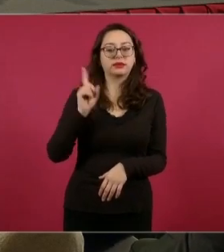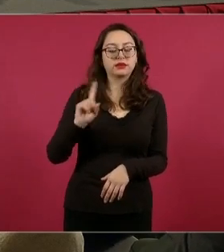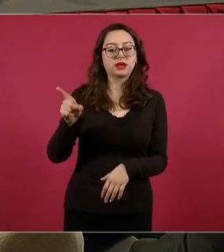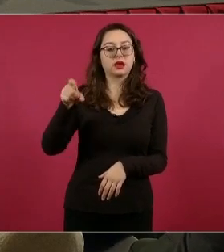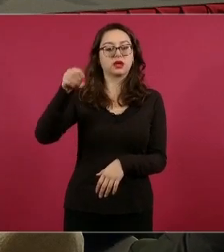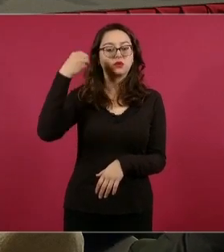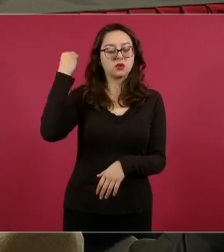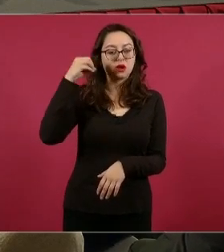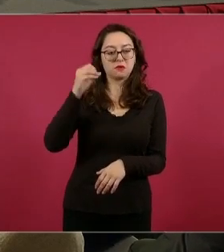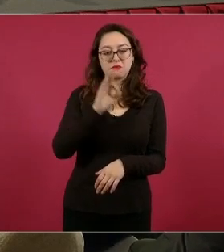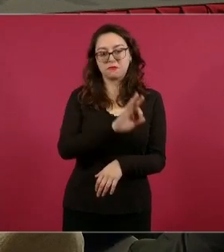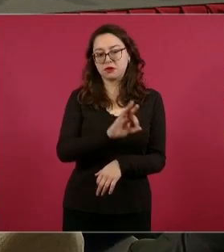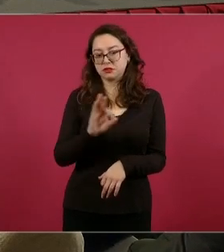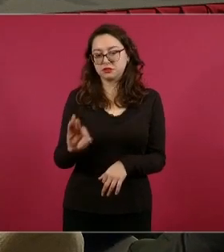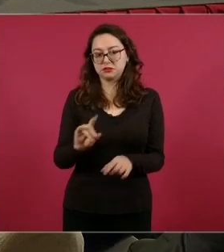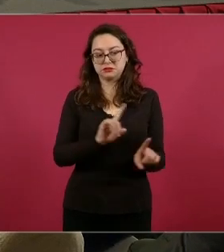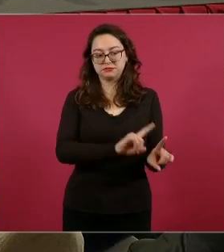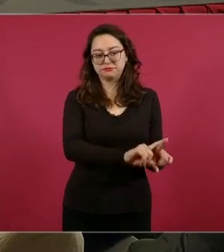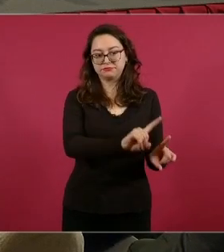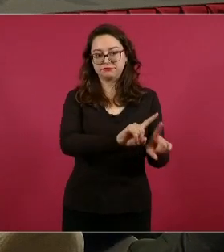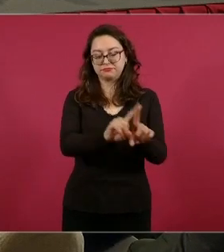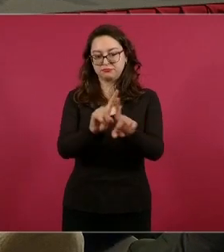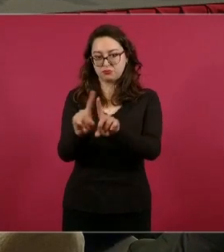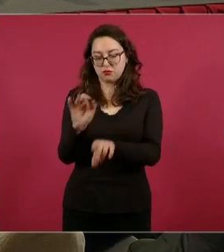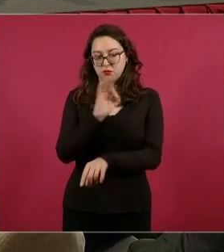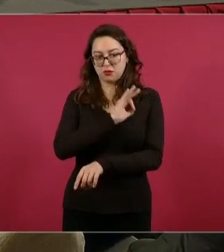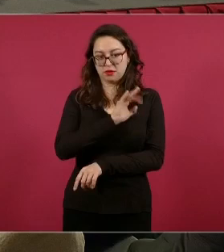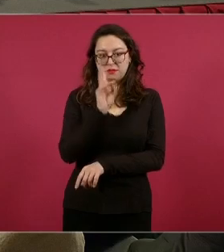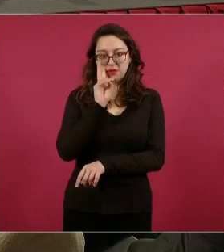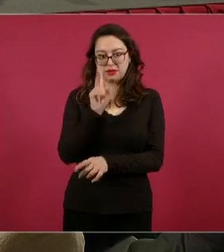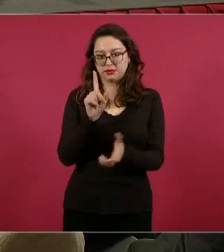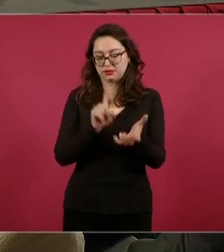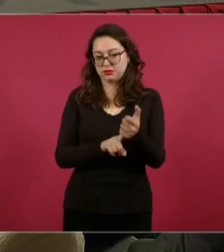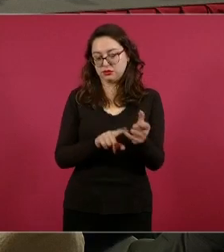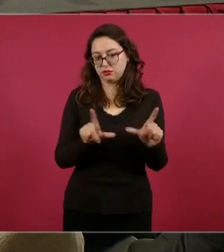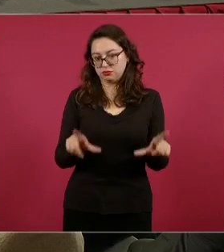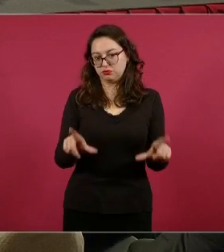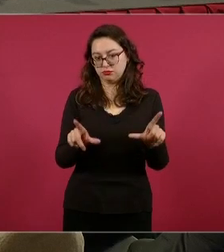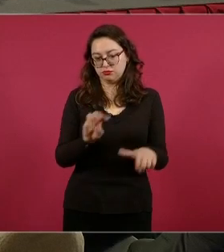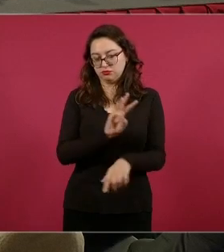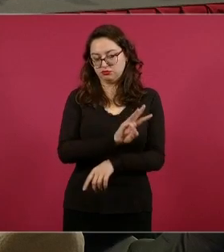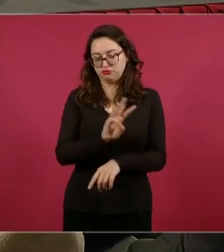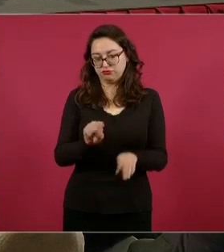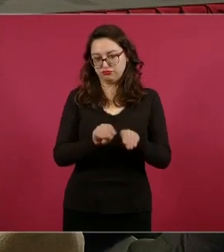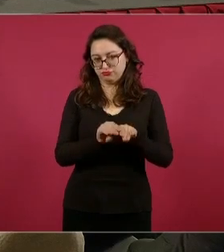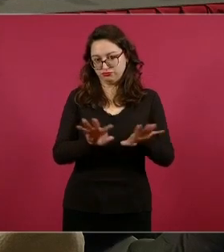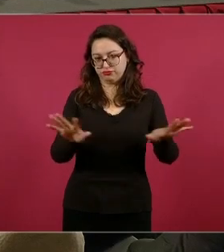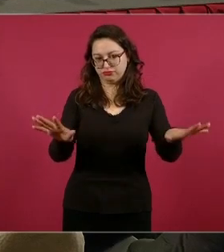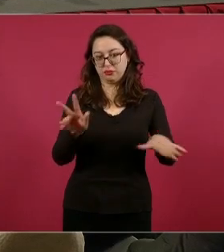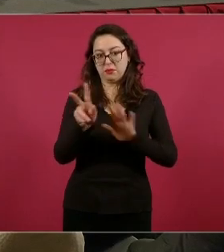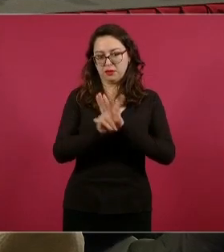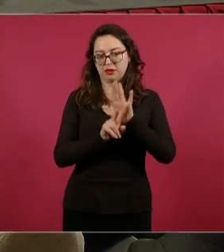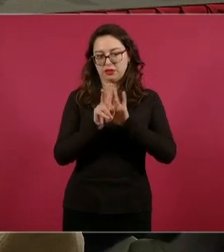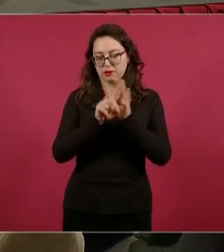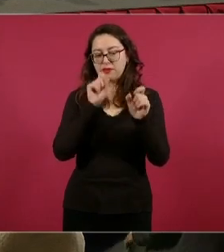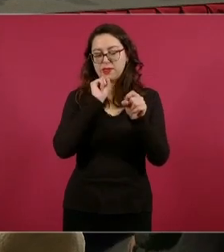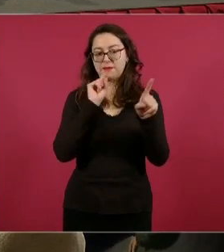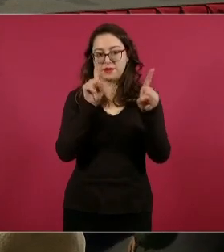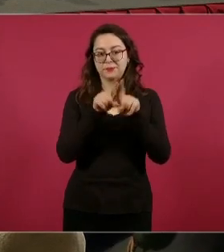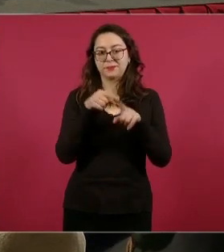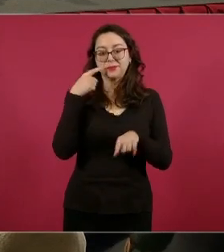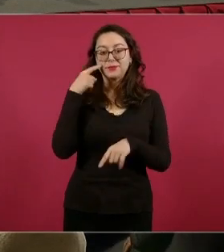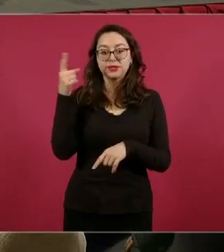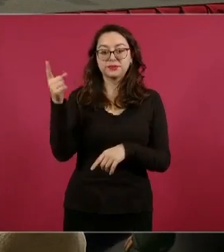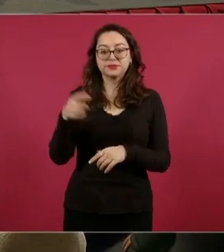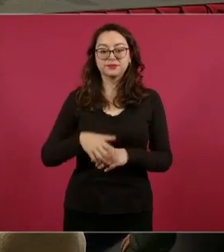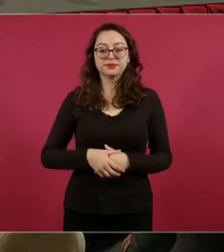están las diferentes fechas. Toda esta información la pueden encontrar en la página y el video promocional que vamos a estar circulando el día de hoy.